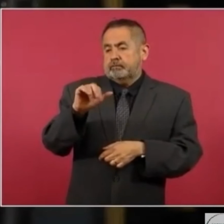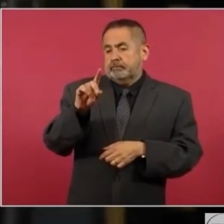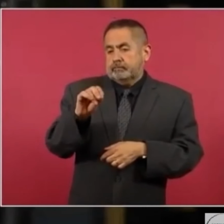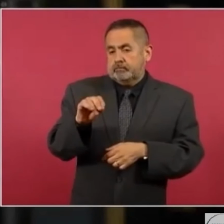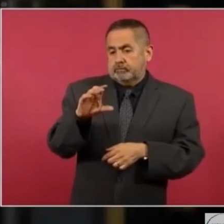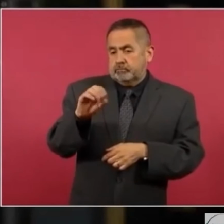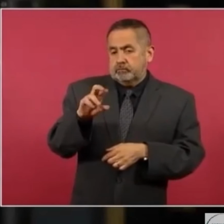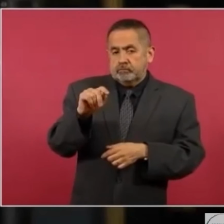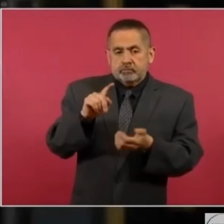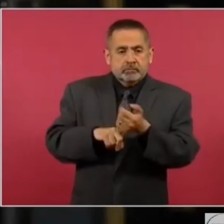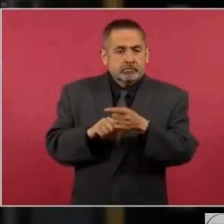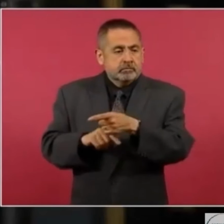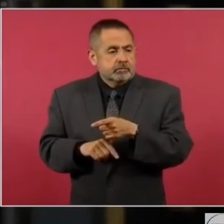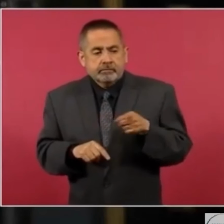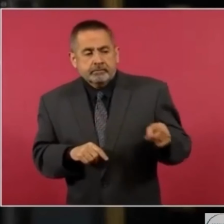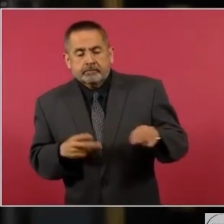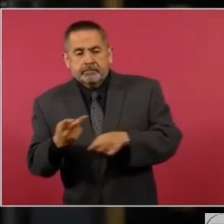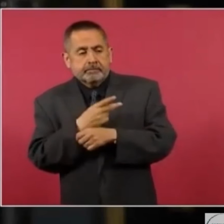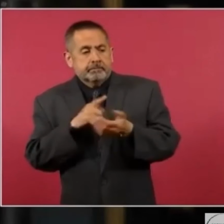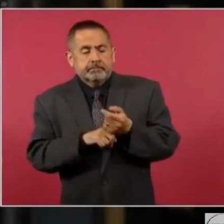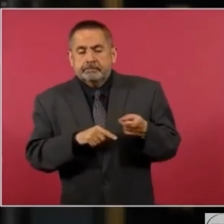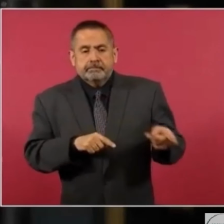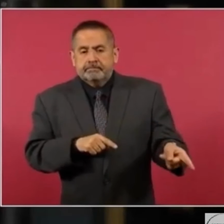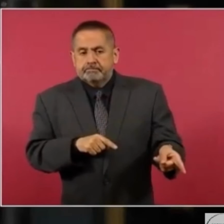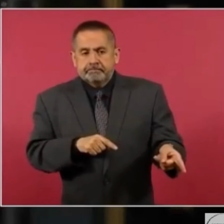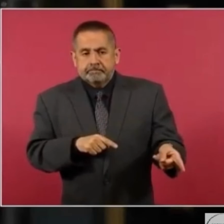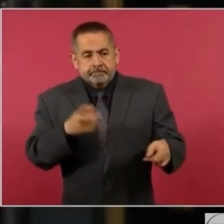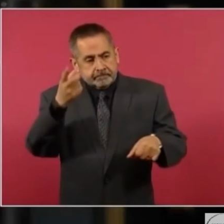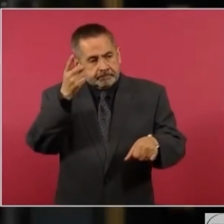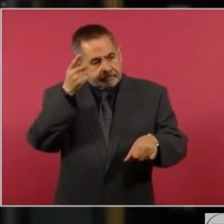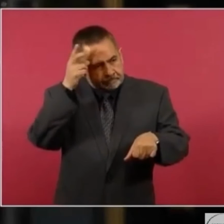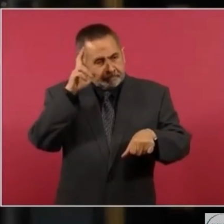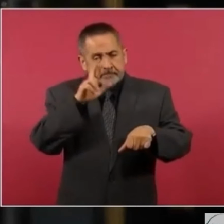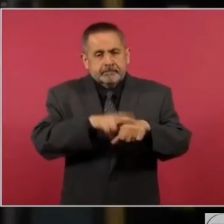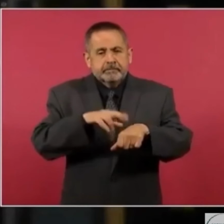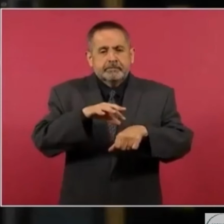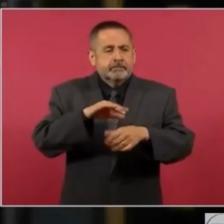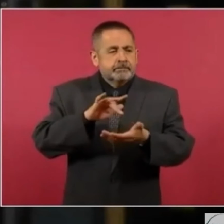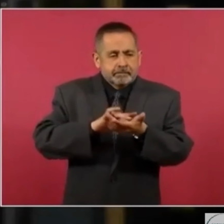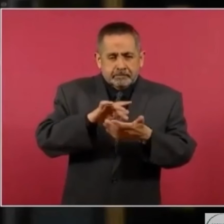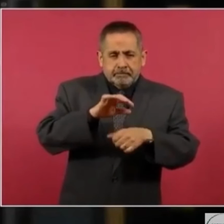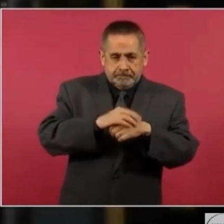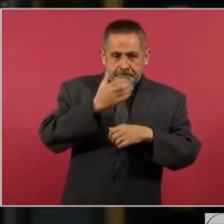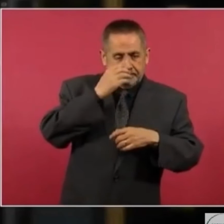de la inoperatividad de la Dirección de Medicina Tradicional y Cultura,